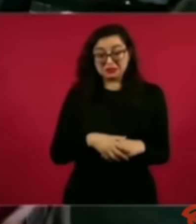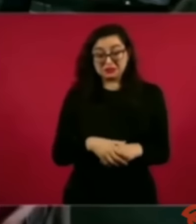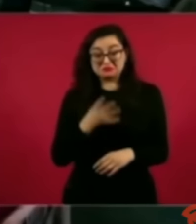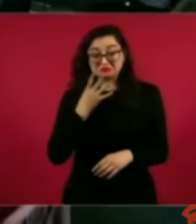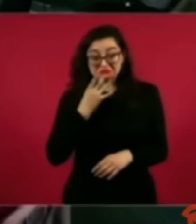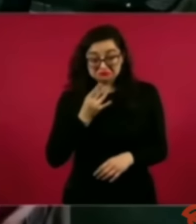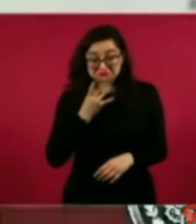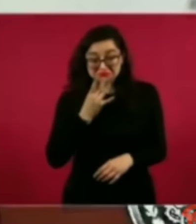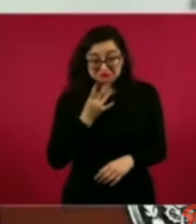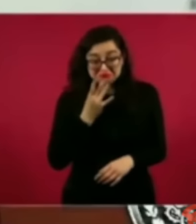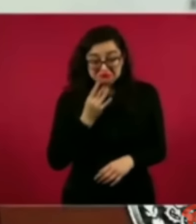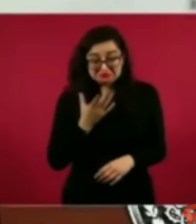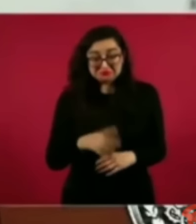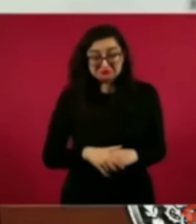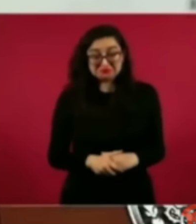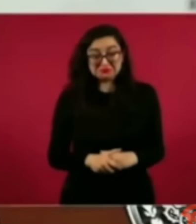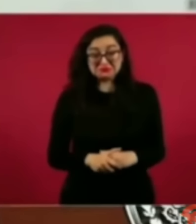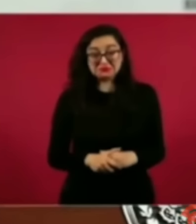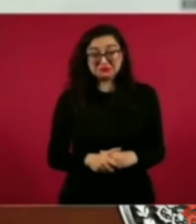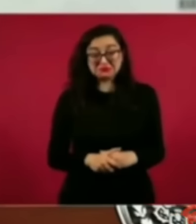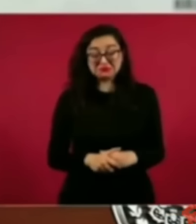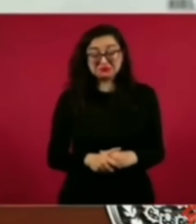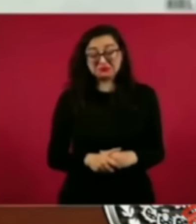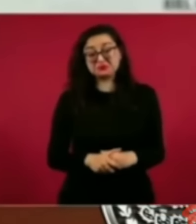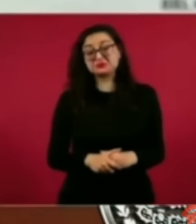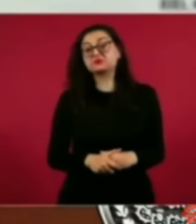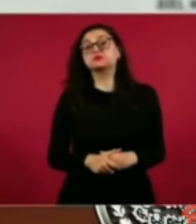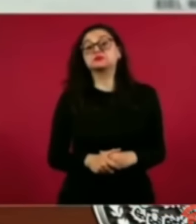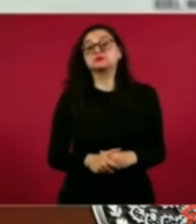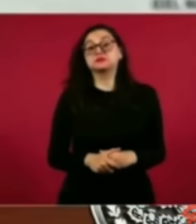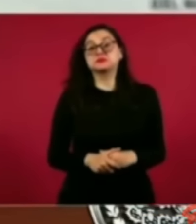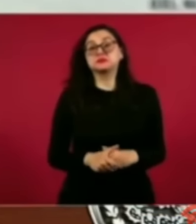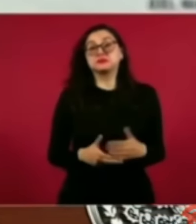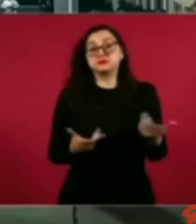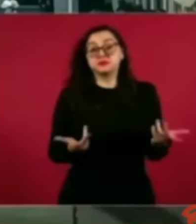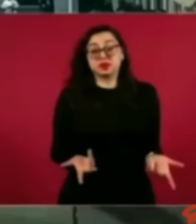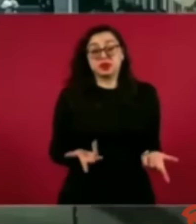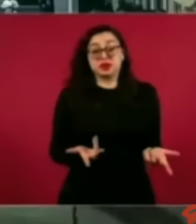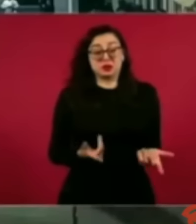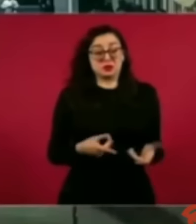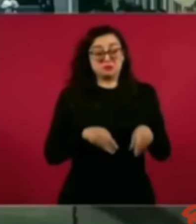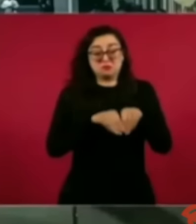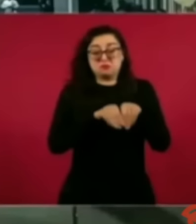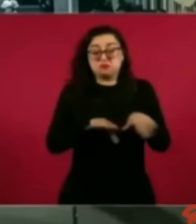y que hayan logrado un alcance